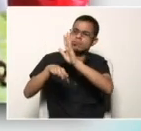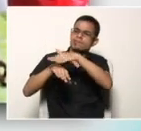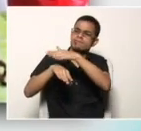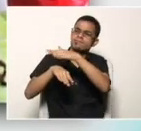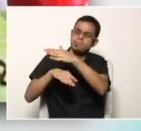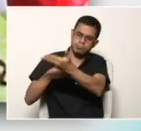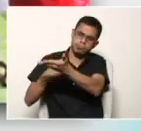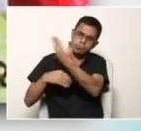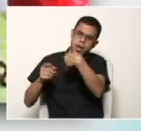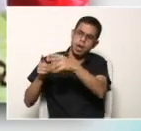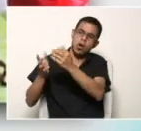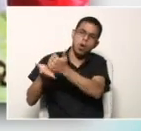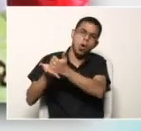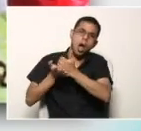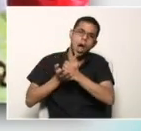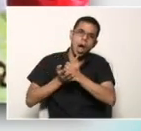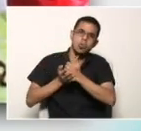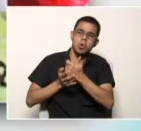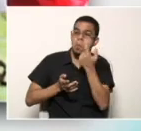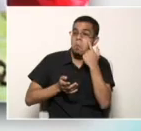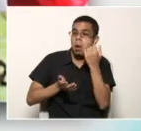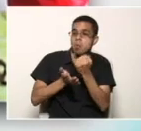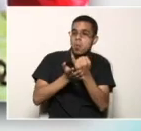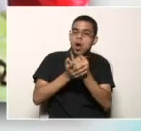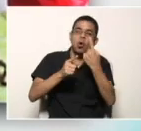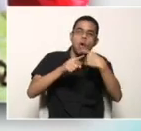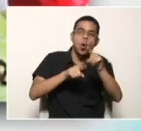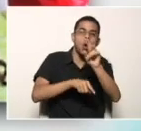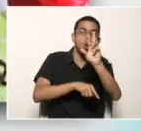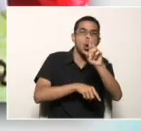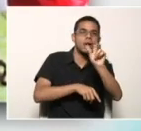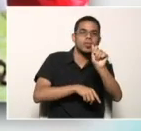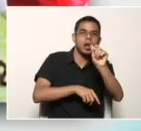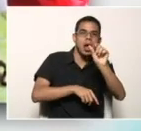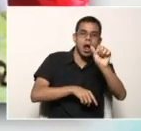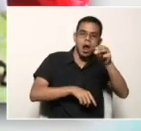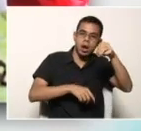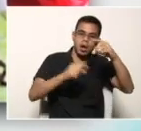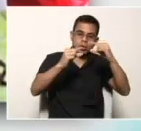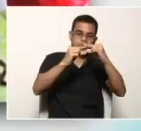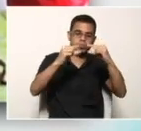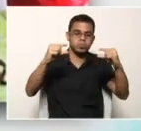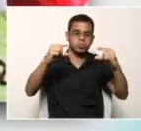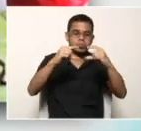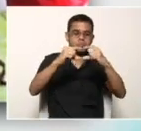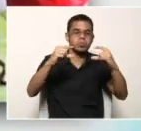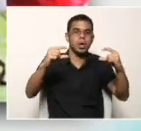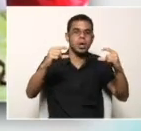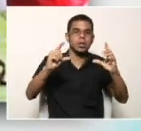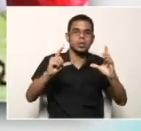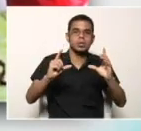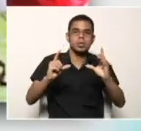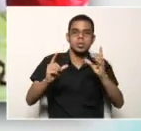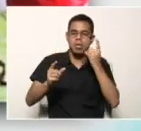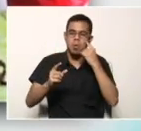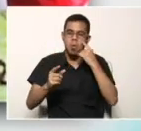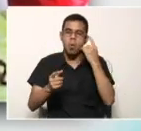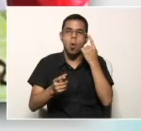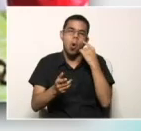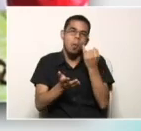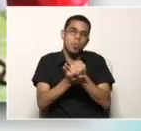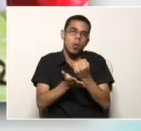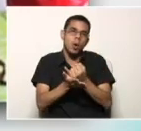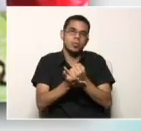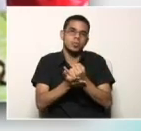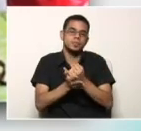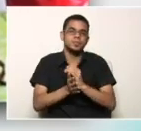en buen estado. ¿Okay? Yo la paso a retirar y coloco la memoria RAM, la que sé que está en buen estado. ¿Okay? Al encender